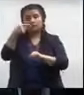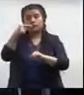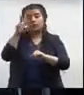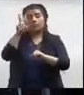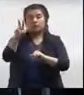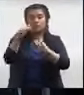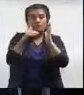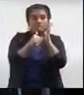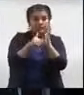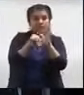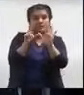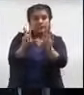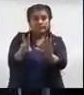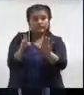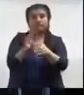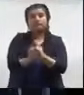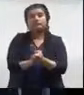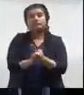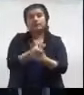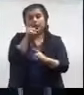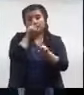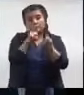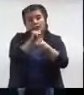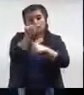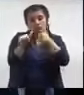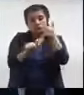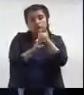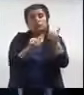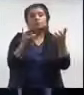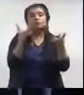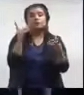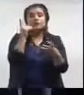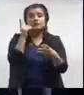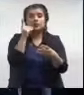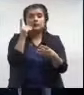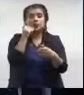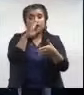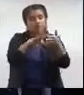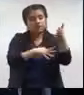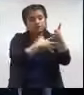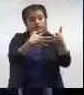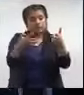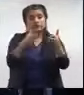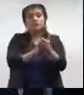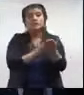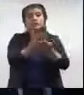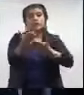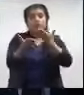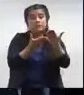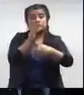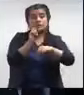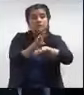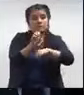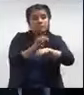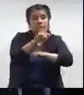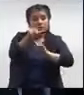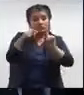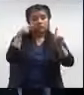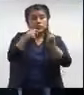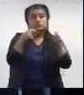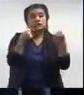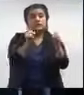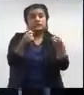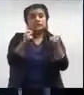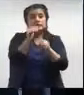635-2007. Su dirección de planificación apoyará al director en las actividades de administración y asesoría que se desarrollan